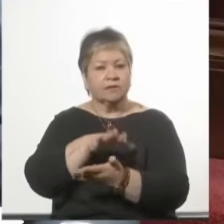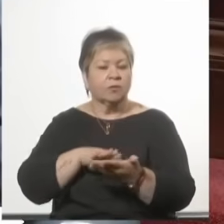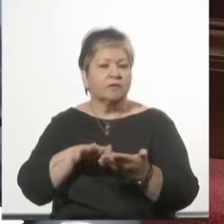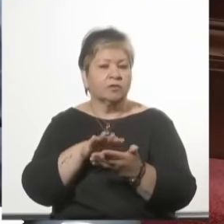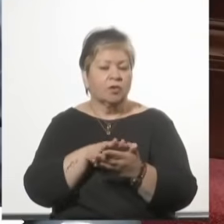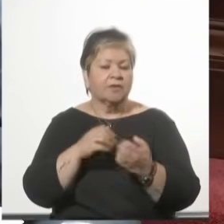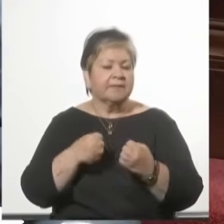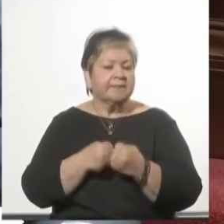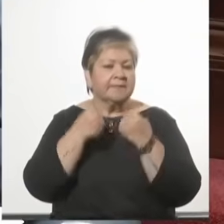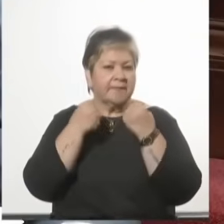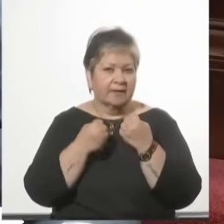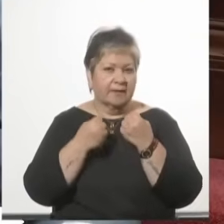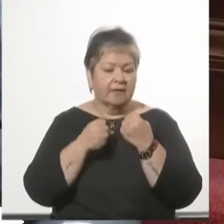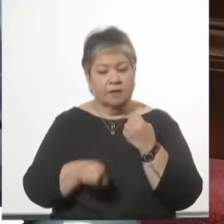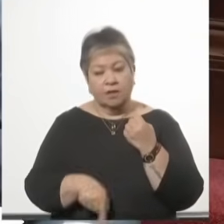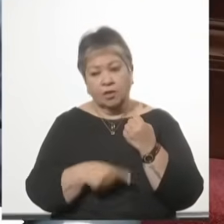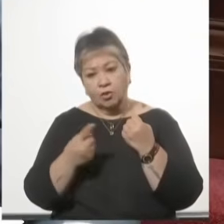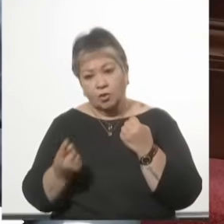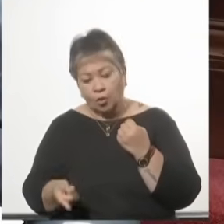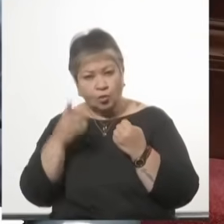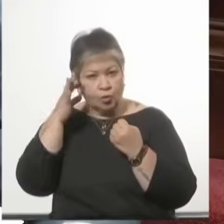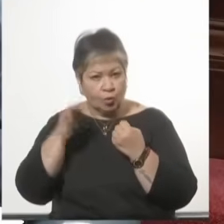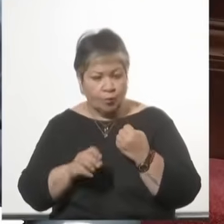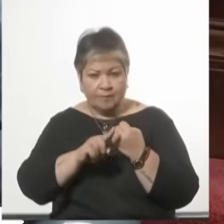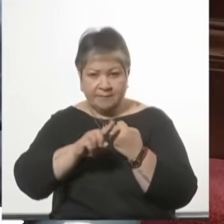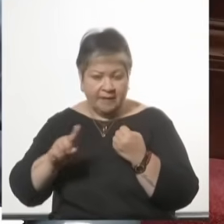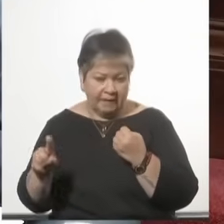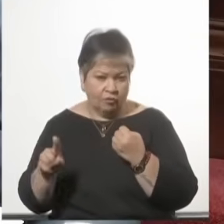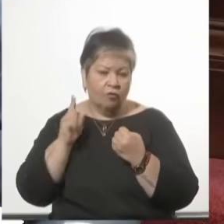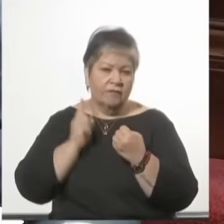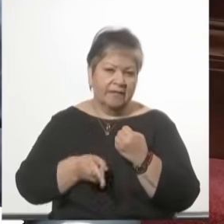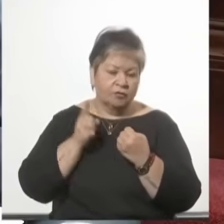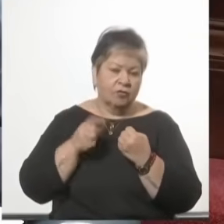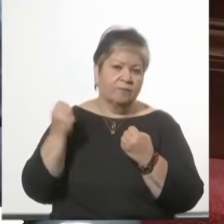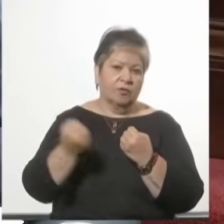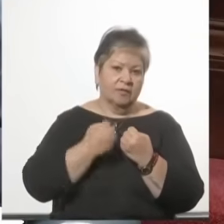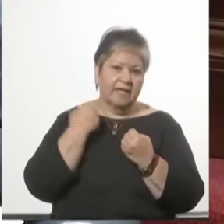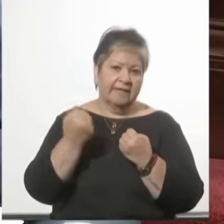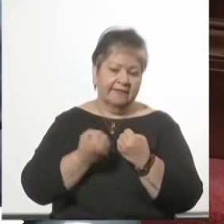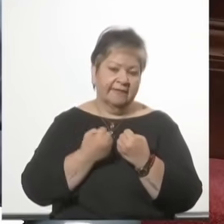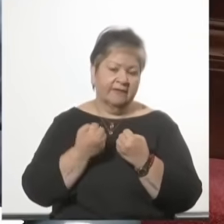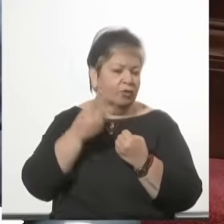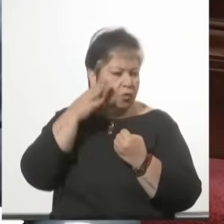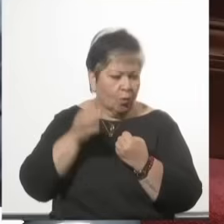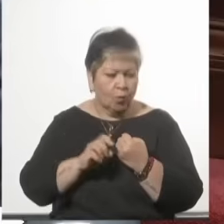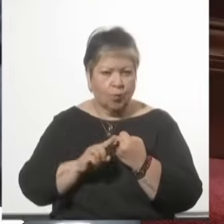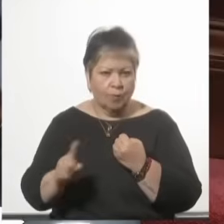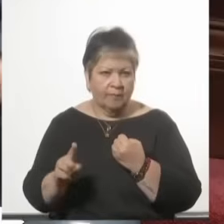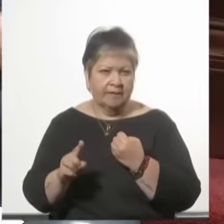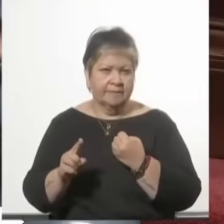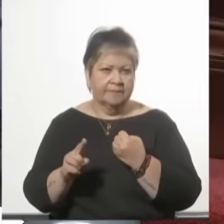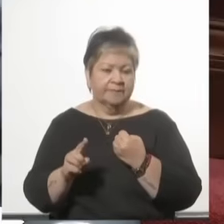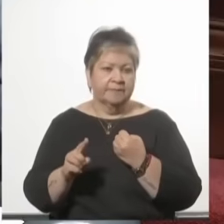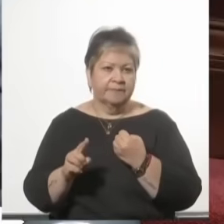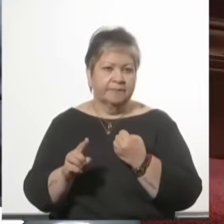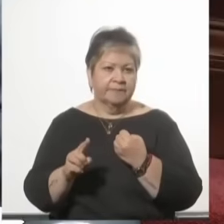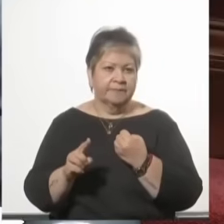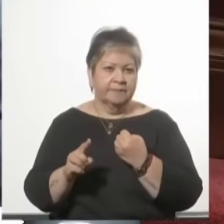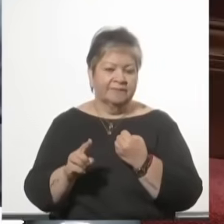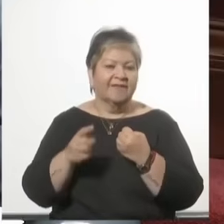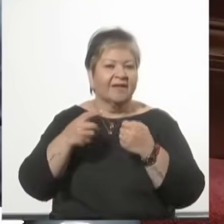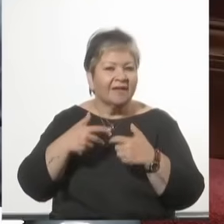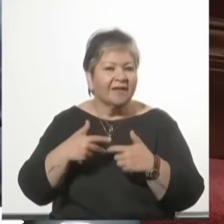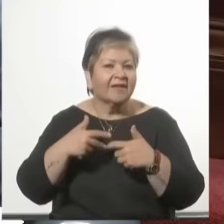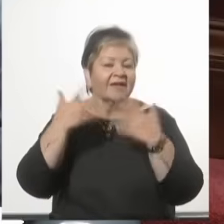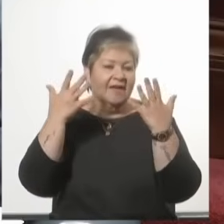que impacta en otro tipo de eventuales incumplimientos de obligaciones trascendentes que naturalmente amplifican desde un punto de vista jurídico la